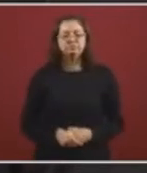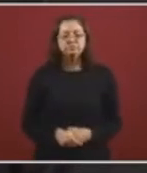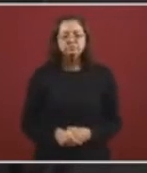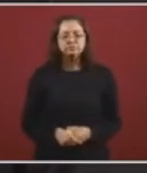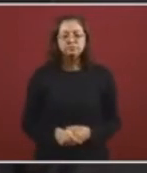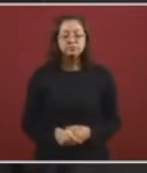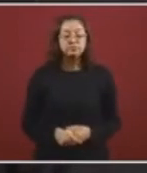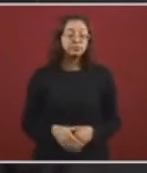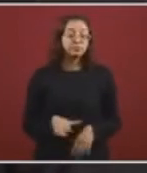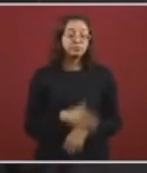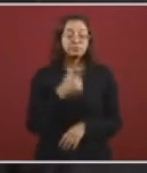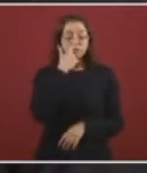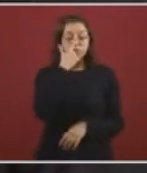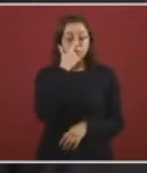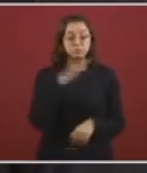Y por eso